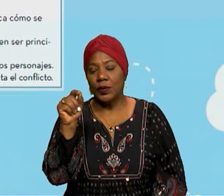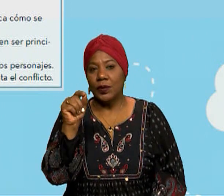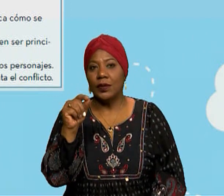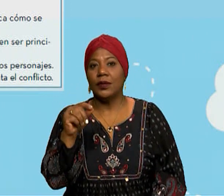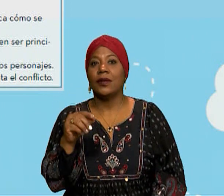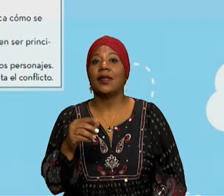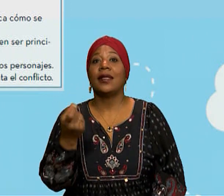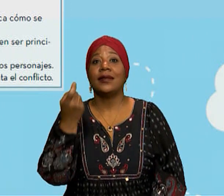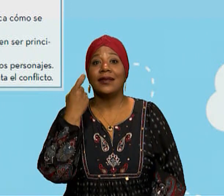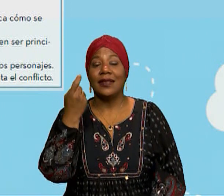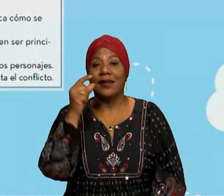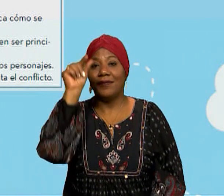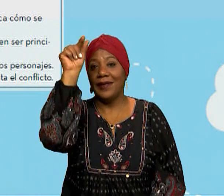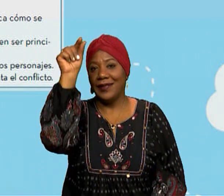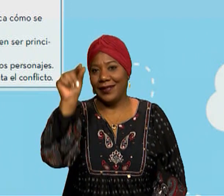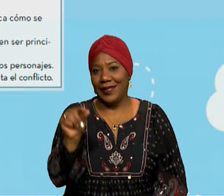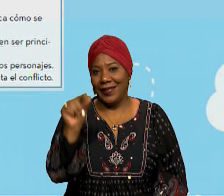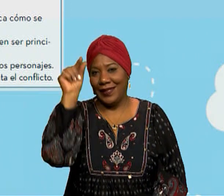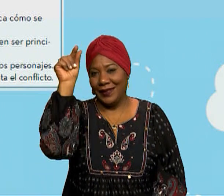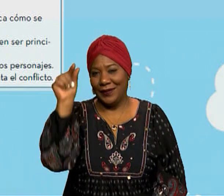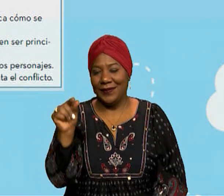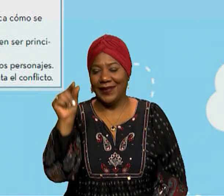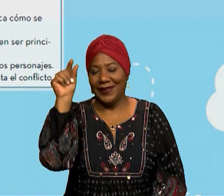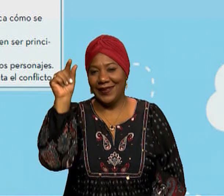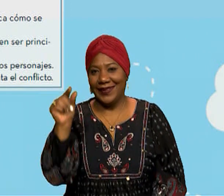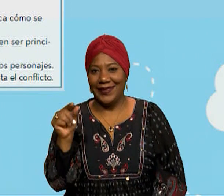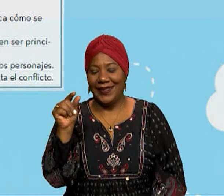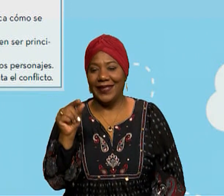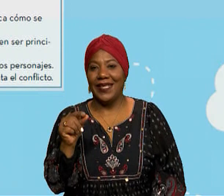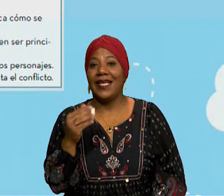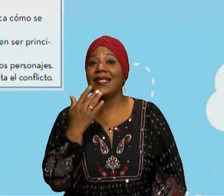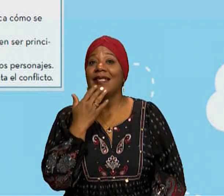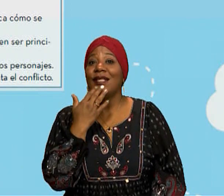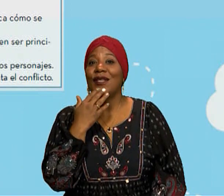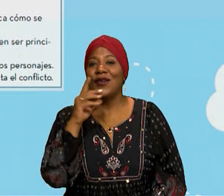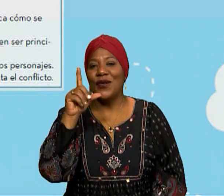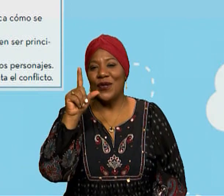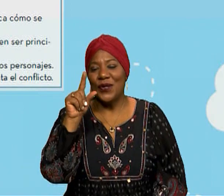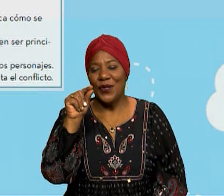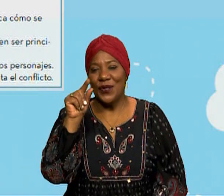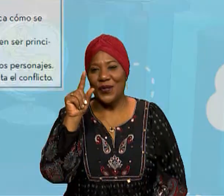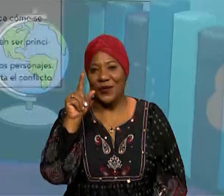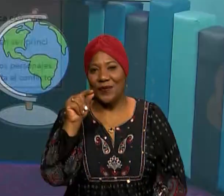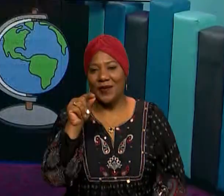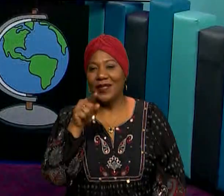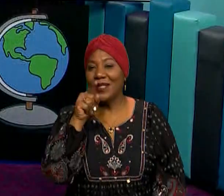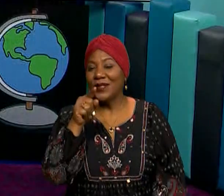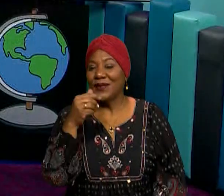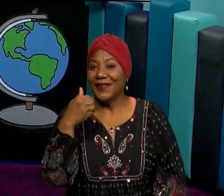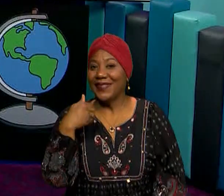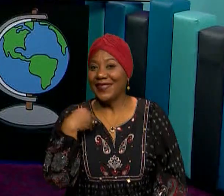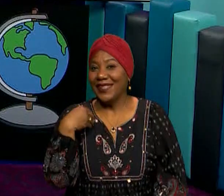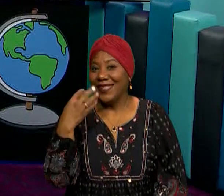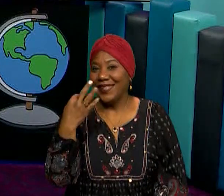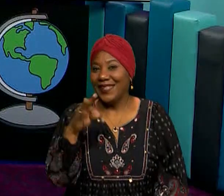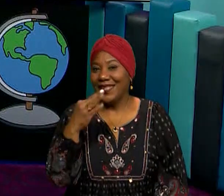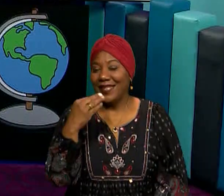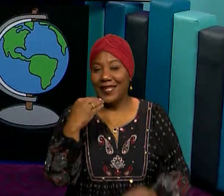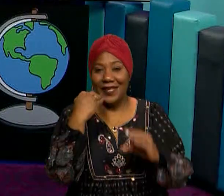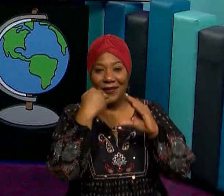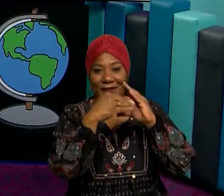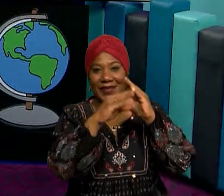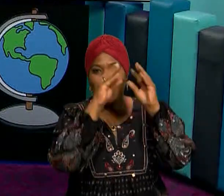resolvemos las 3 preguntas de forma vertical. Como prefieras resolverla, pero resuelve tu tarea y se la envías a